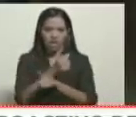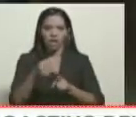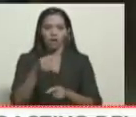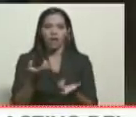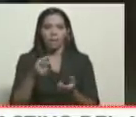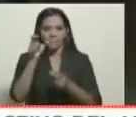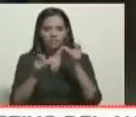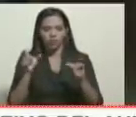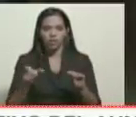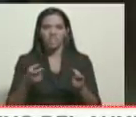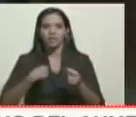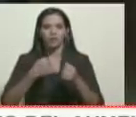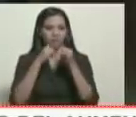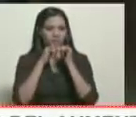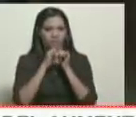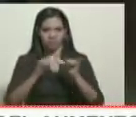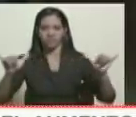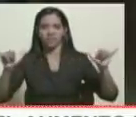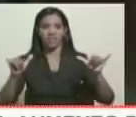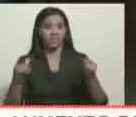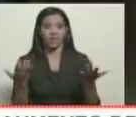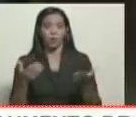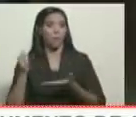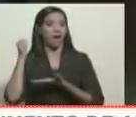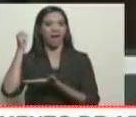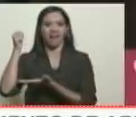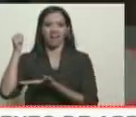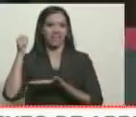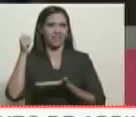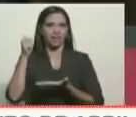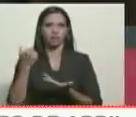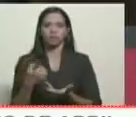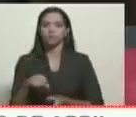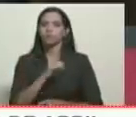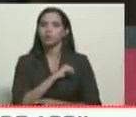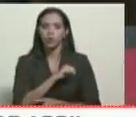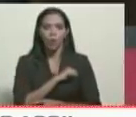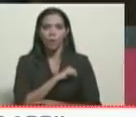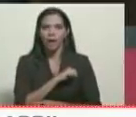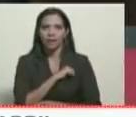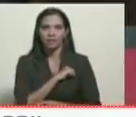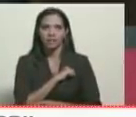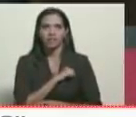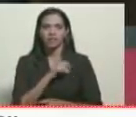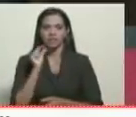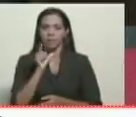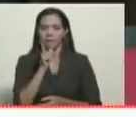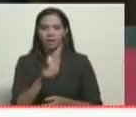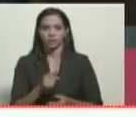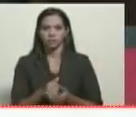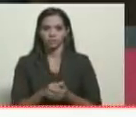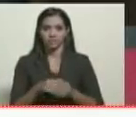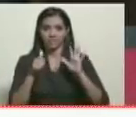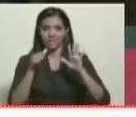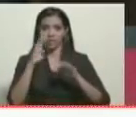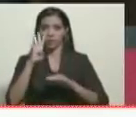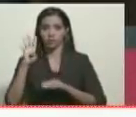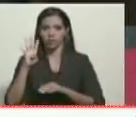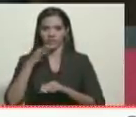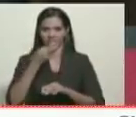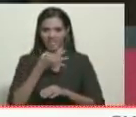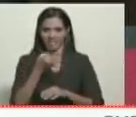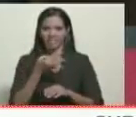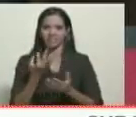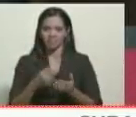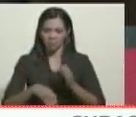y luego lo riegan como una especie de trofeo, algo muy cobarde y realmente espeluznante. 6:44 de la tarde, ahora